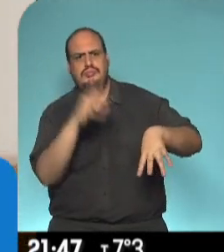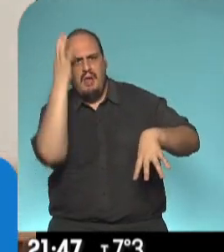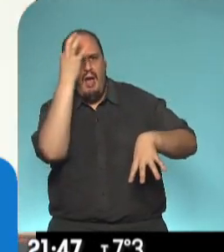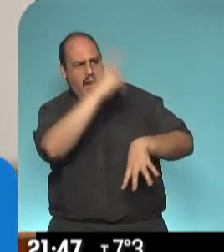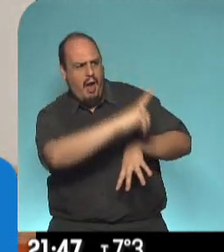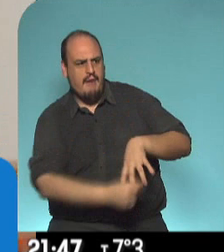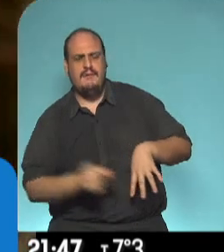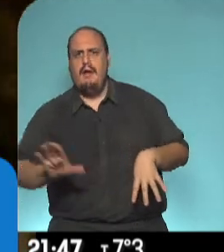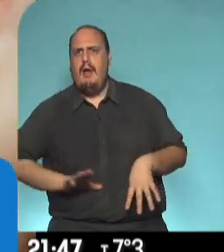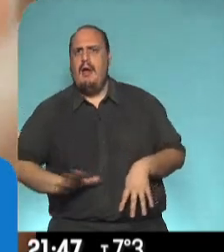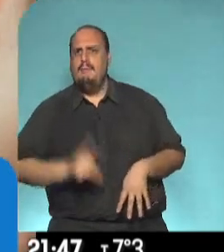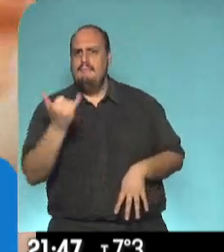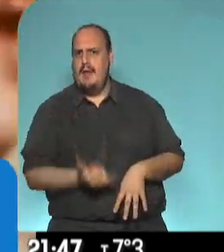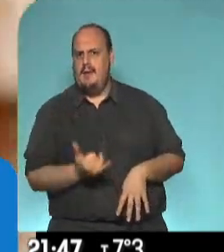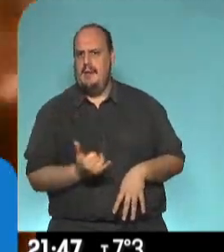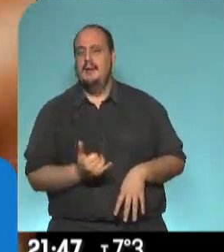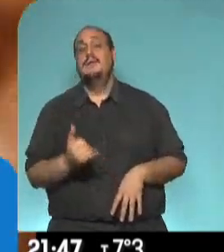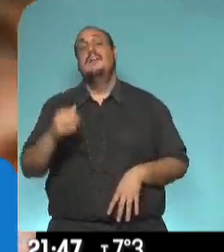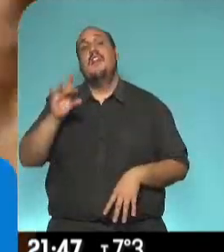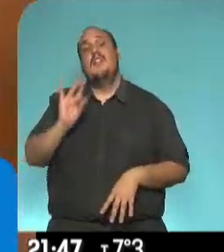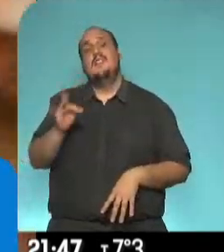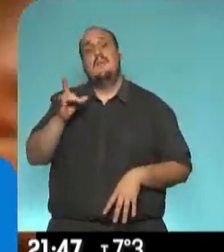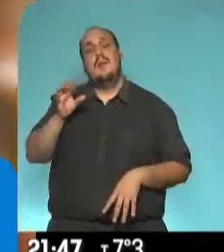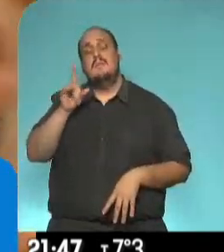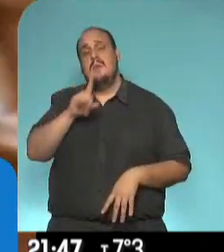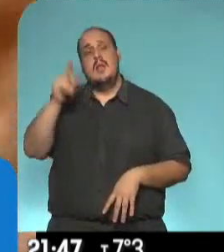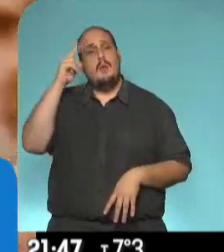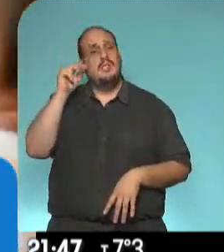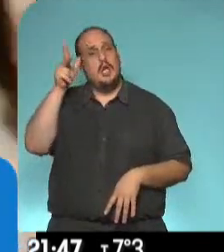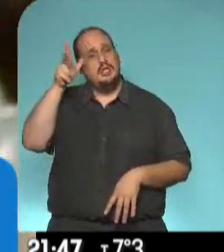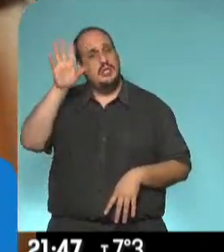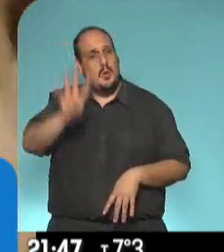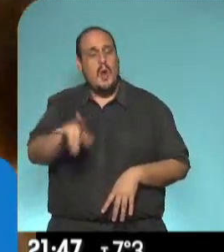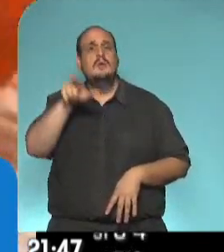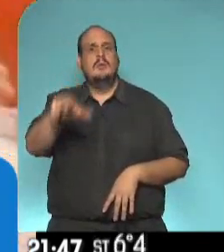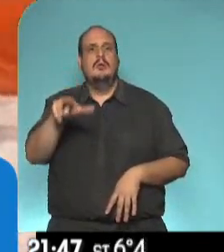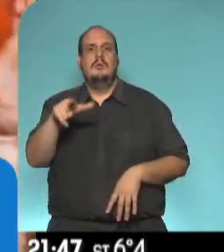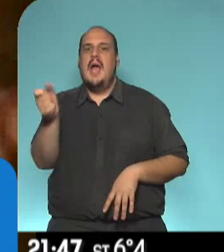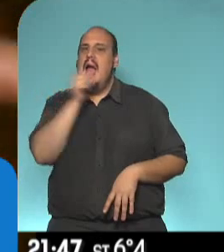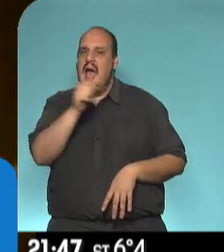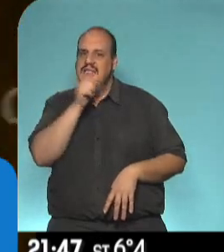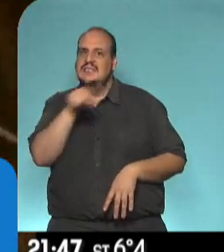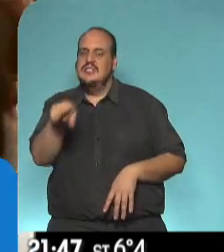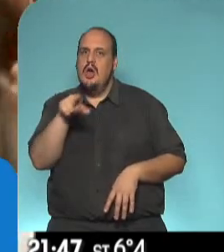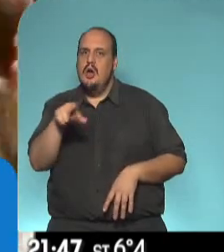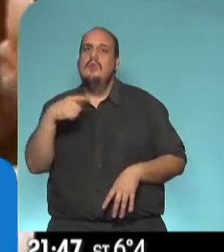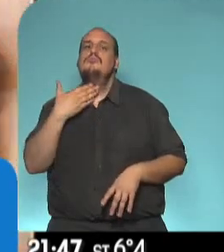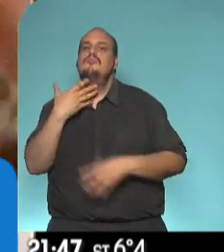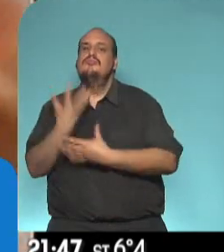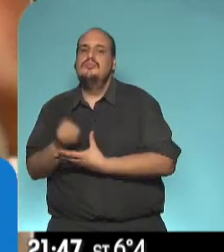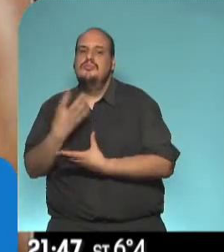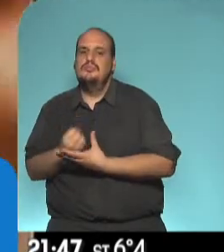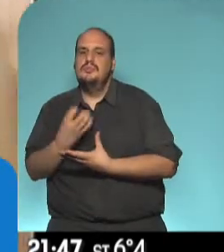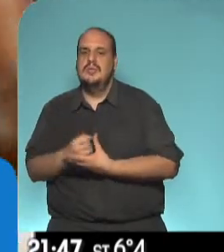hambre. En el diciembre de 1984 habían grabado esa canción que se convirtió en un emblema y en un himno, Do They Know